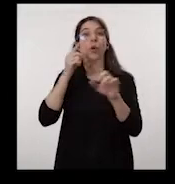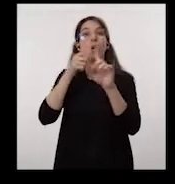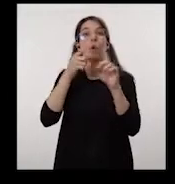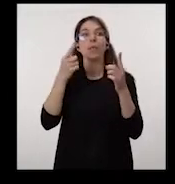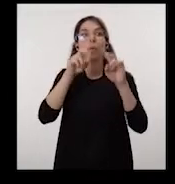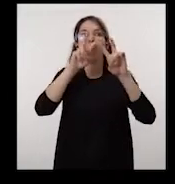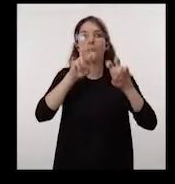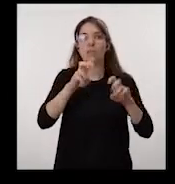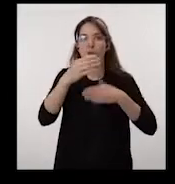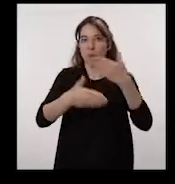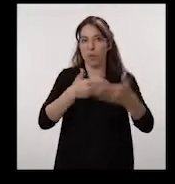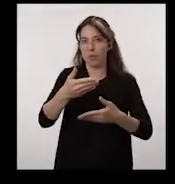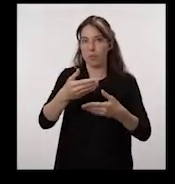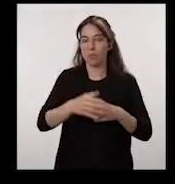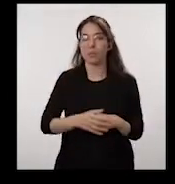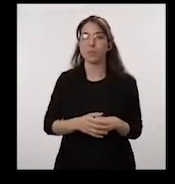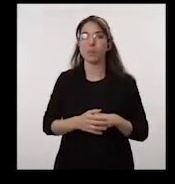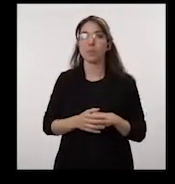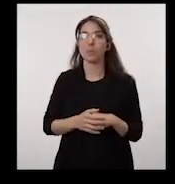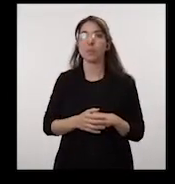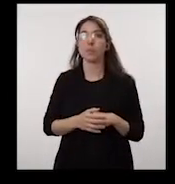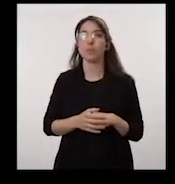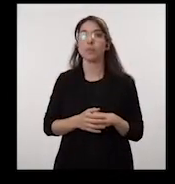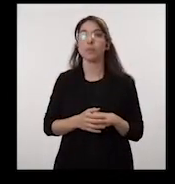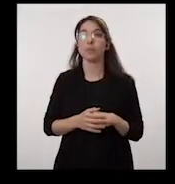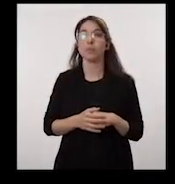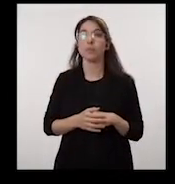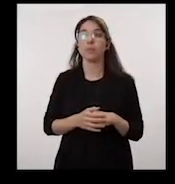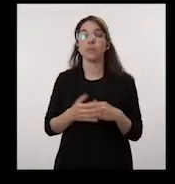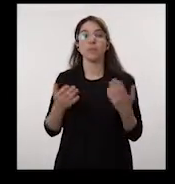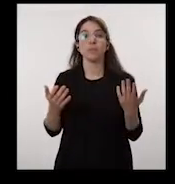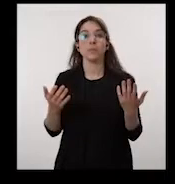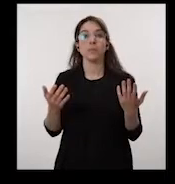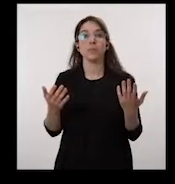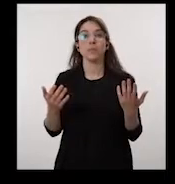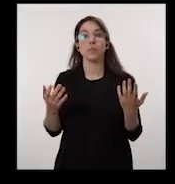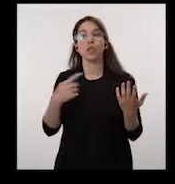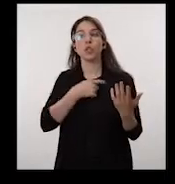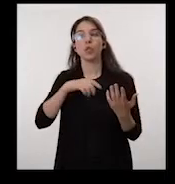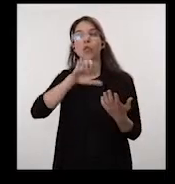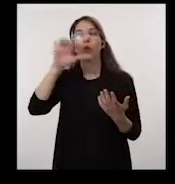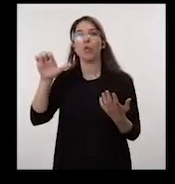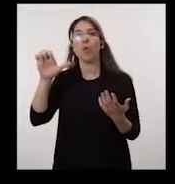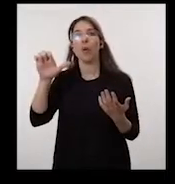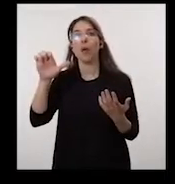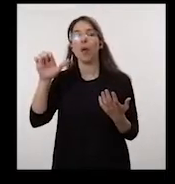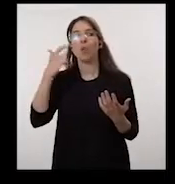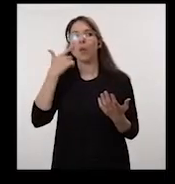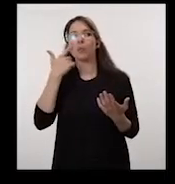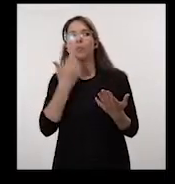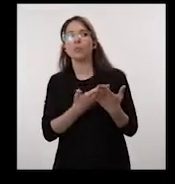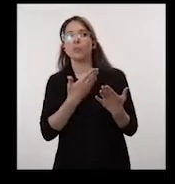desarrollar investigación y de alguna manera lo que trata de evaluar es el nivel de ajuste o de alineamiento de nuestras